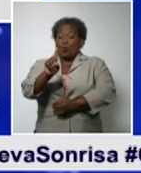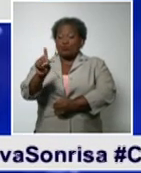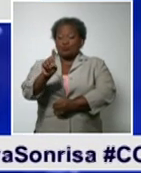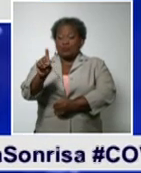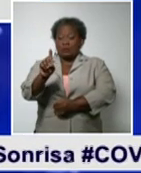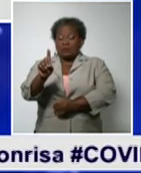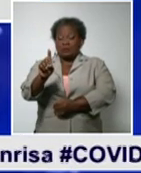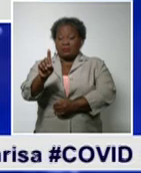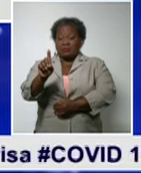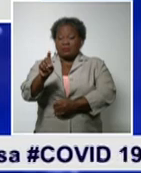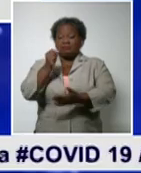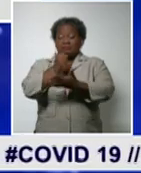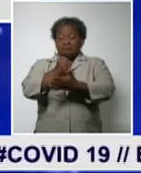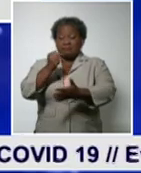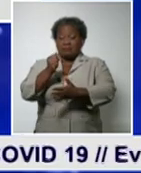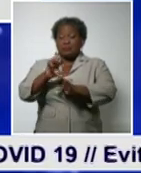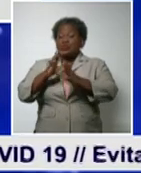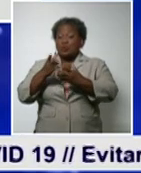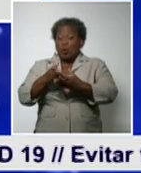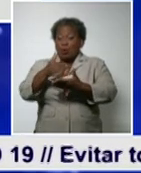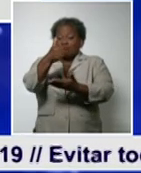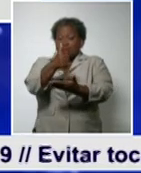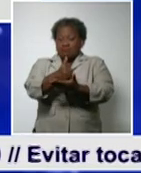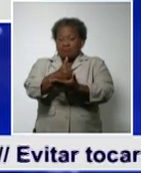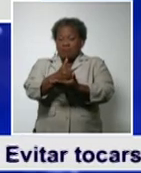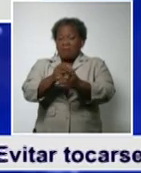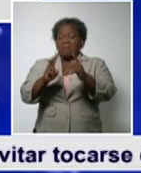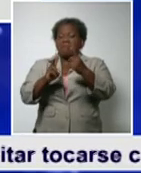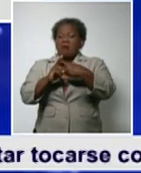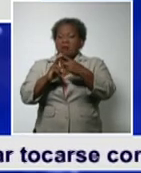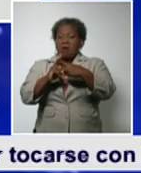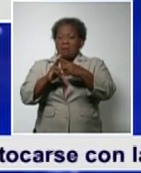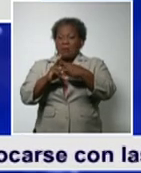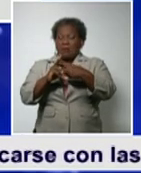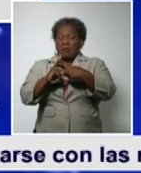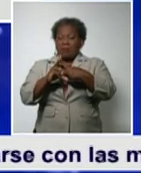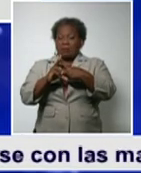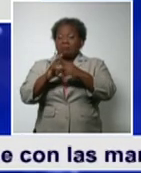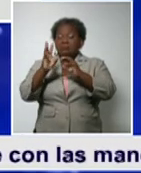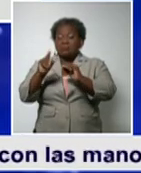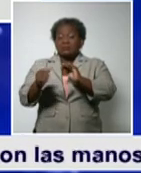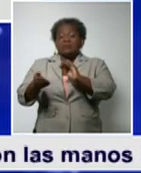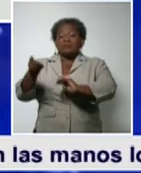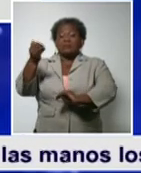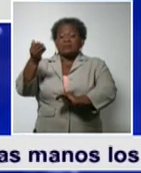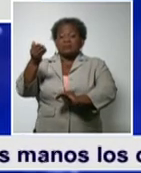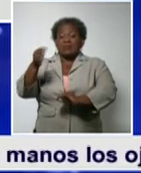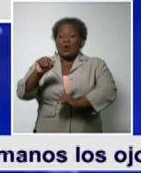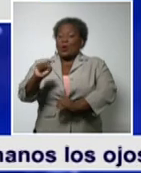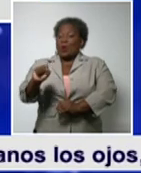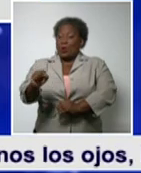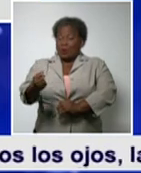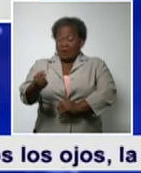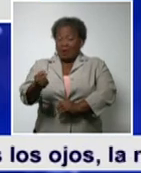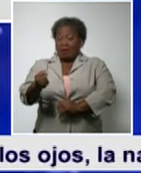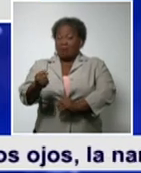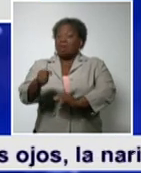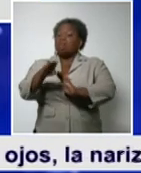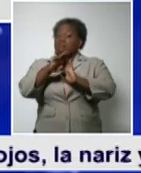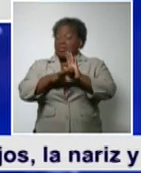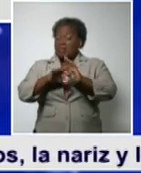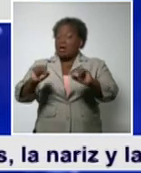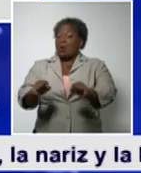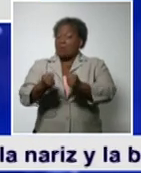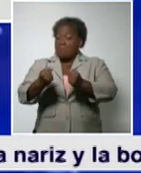Granma, todos en Bayamo, es una cifra elevada que obliga a arreciar un poco más las